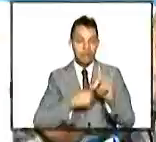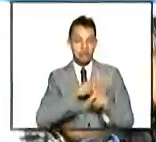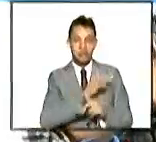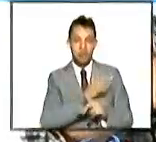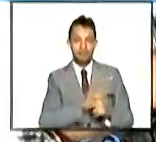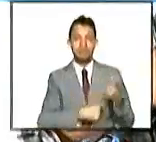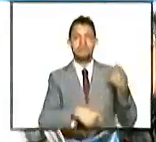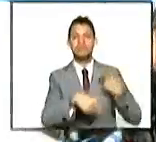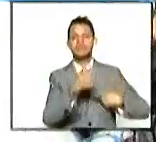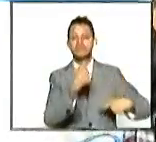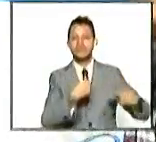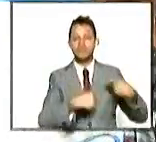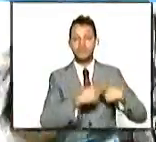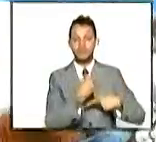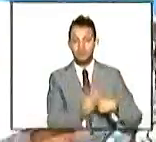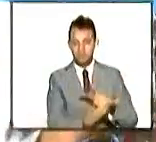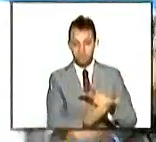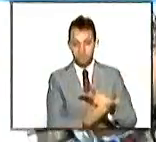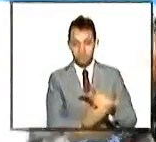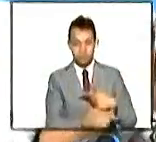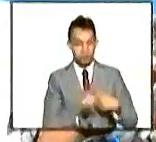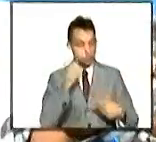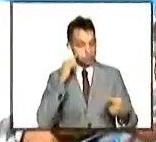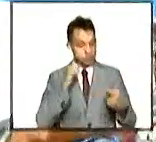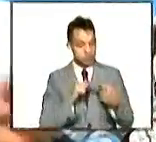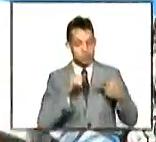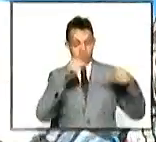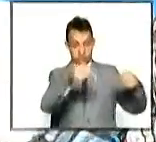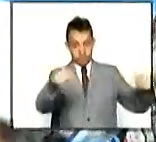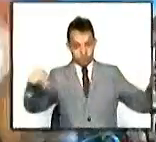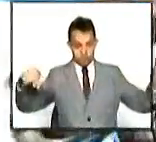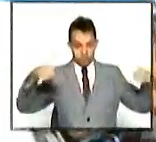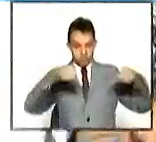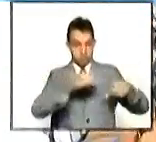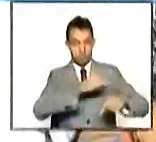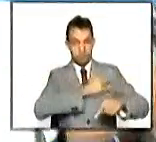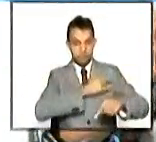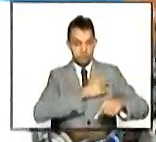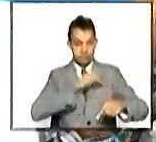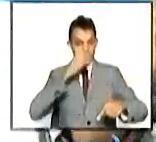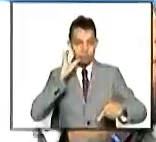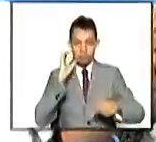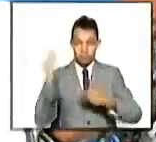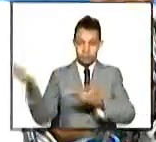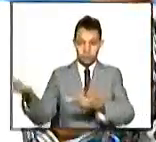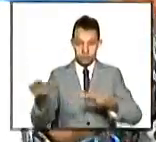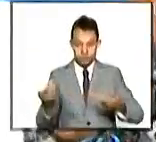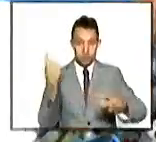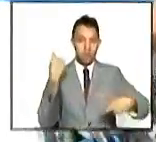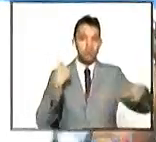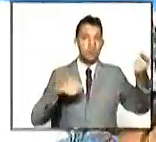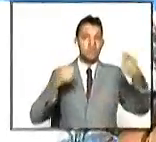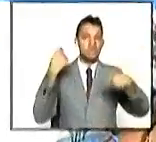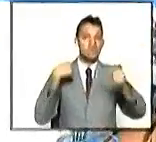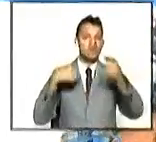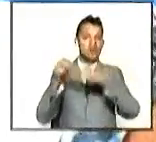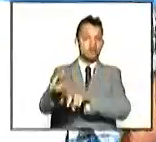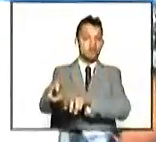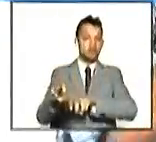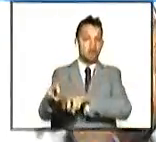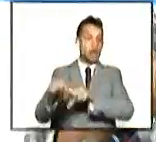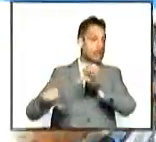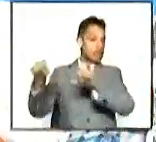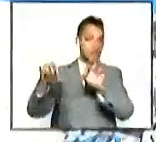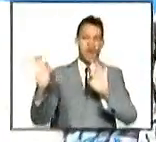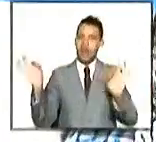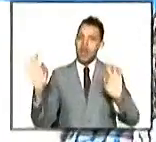vende productos o propicia para que en su espacio los campesinos traigan mercado de alimentos sanos y la